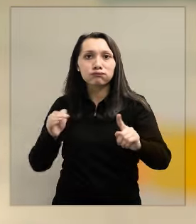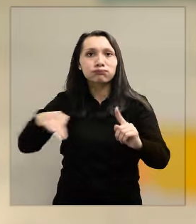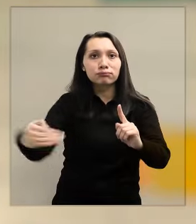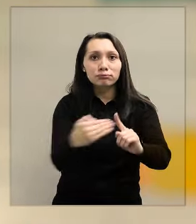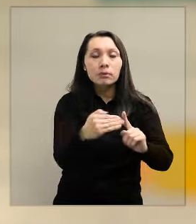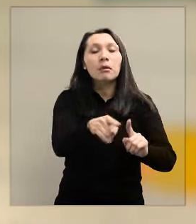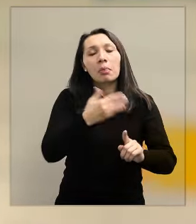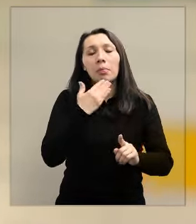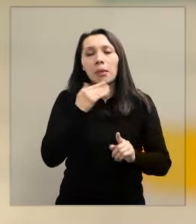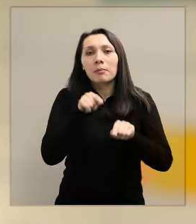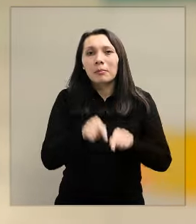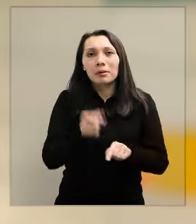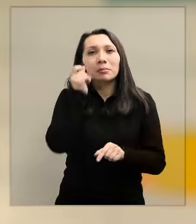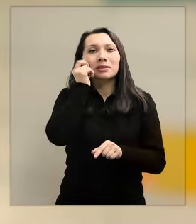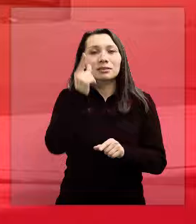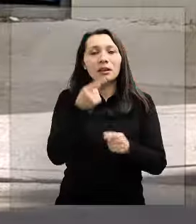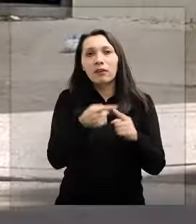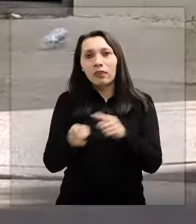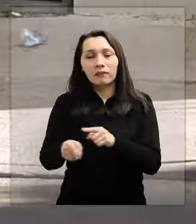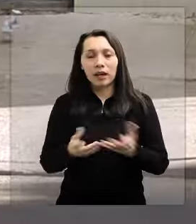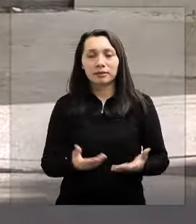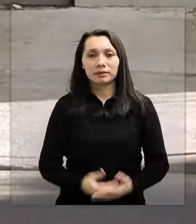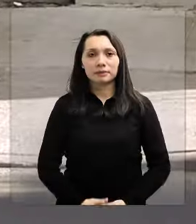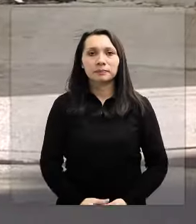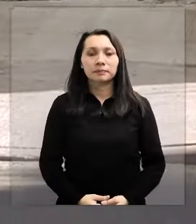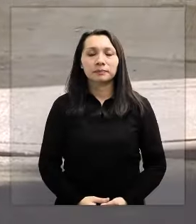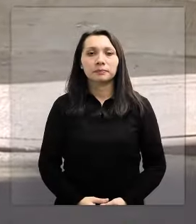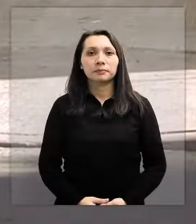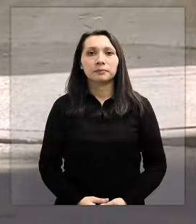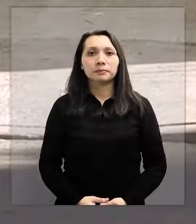través de la physics, por ejemplo.